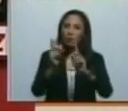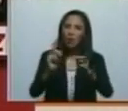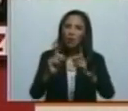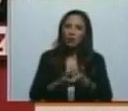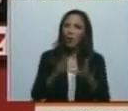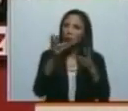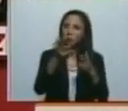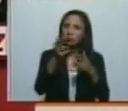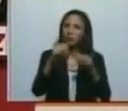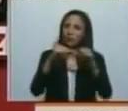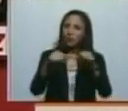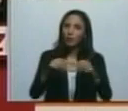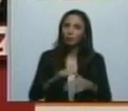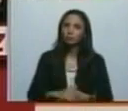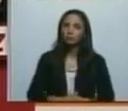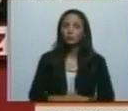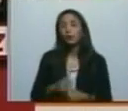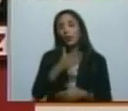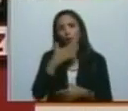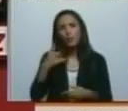algo, mucho más valiente era entregarse.